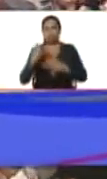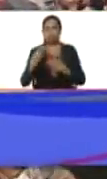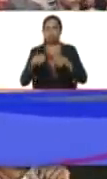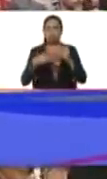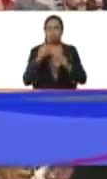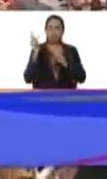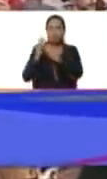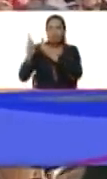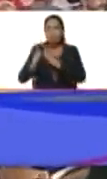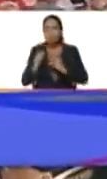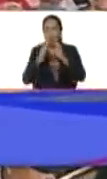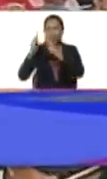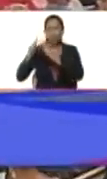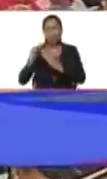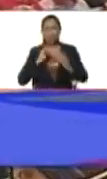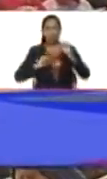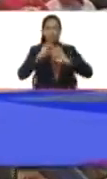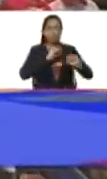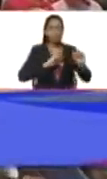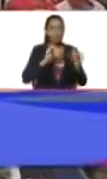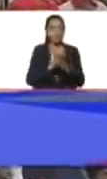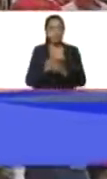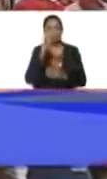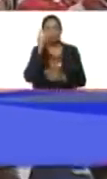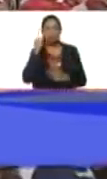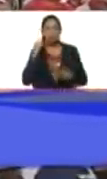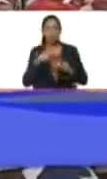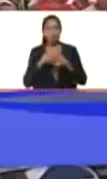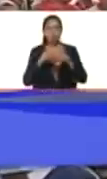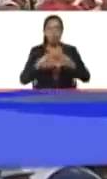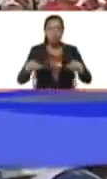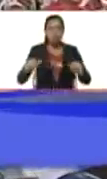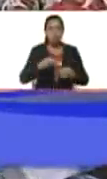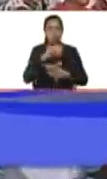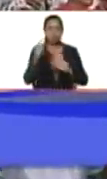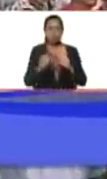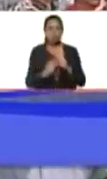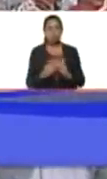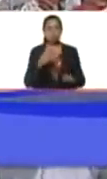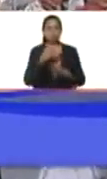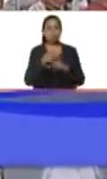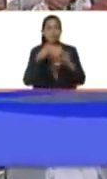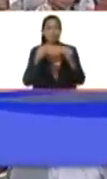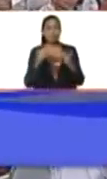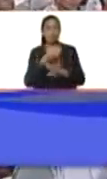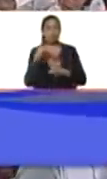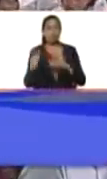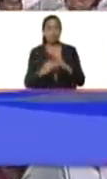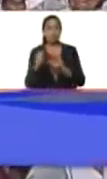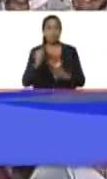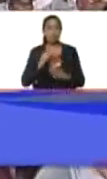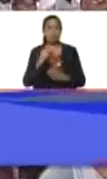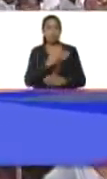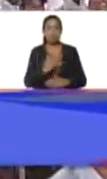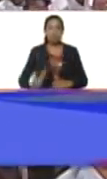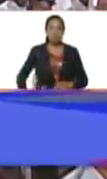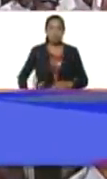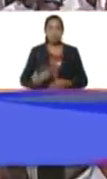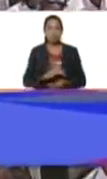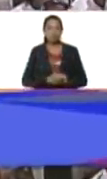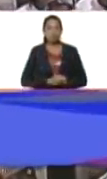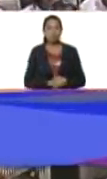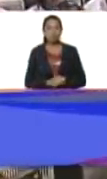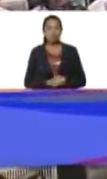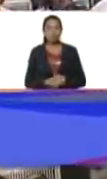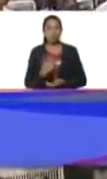por casa, y están desplegados algunos compañeros y una compañera en todo el territorio. Estamos en todo, pues. Así es, estamos ciudadano presidente. Estoy